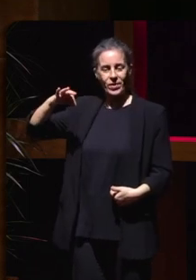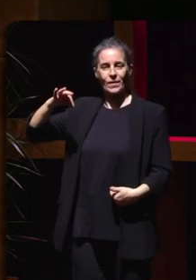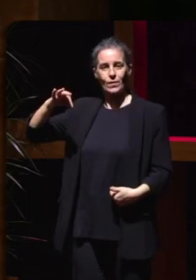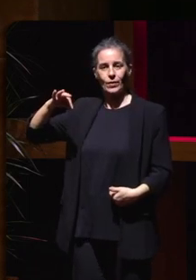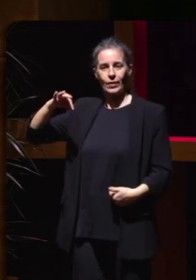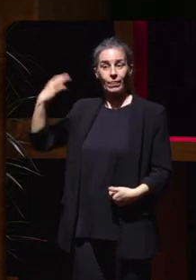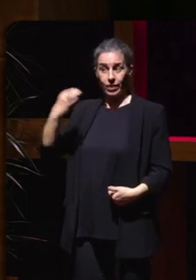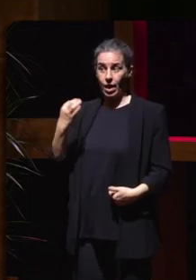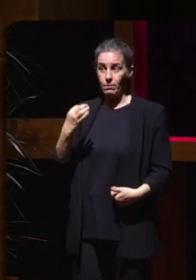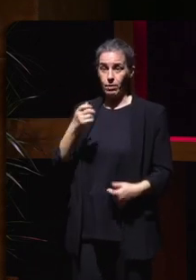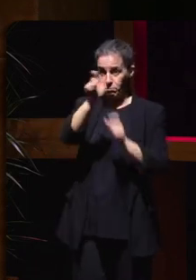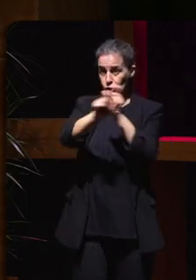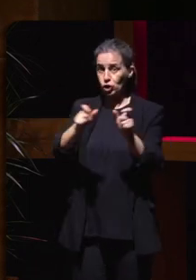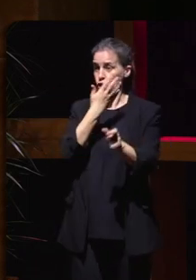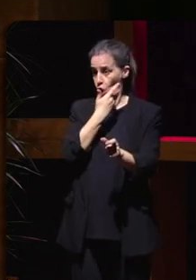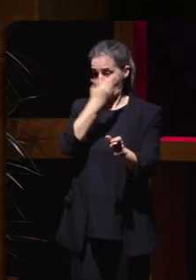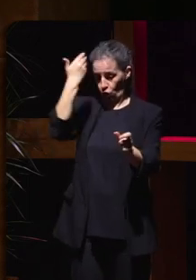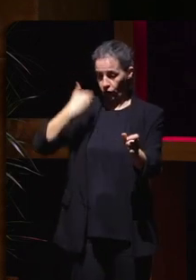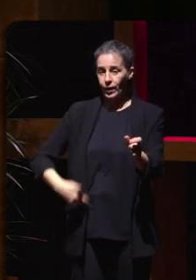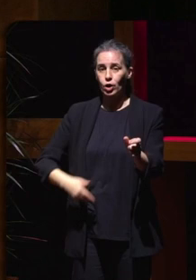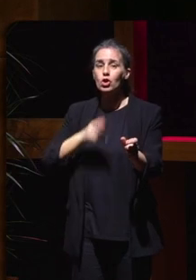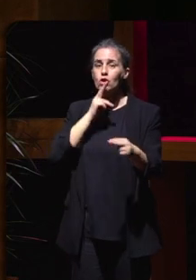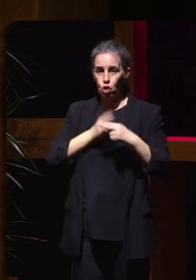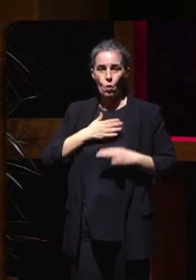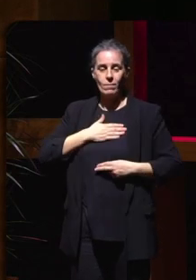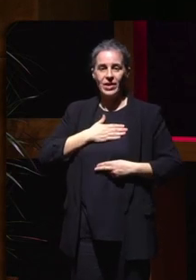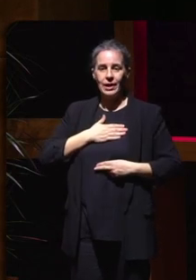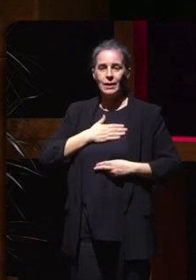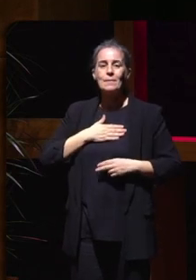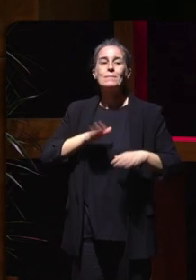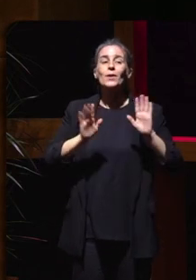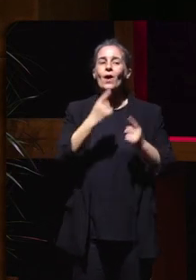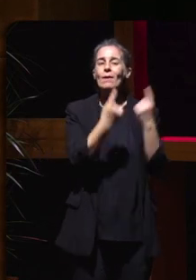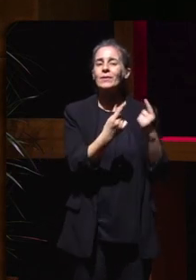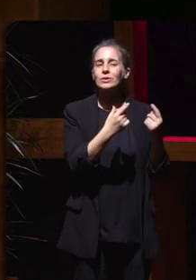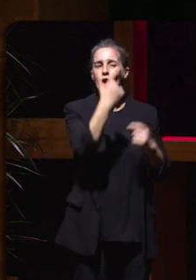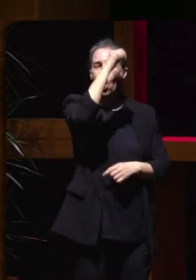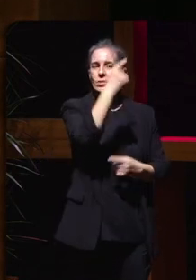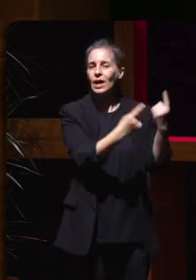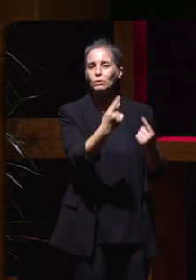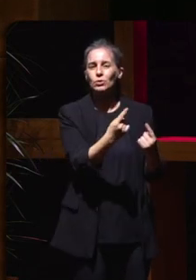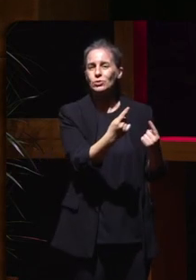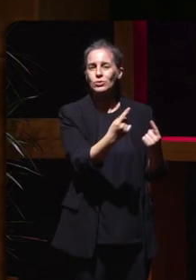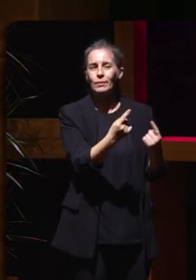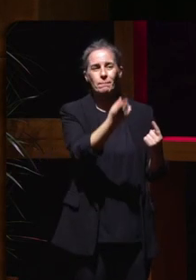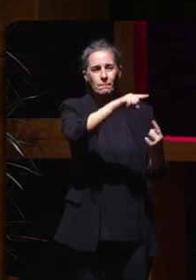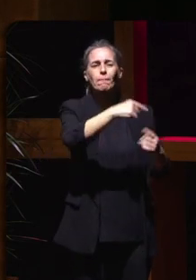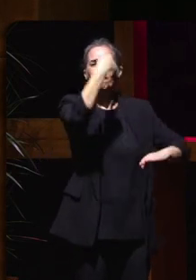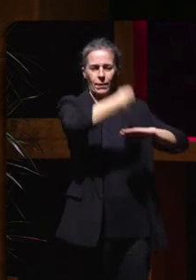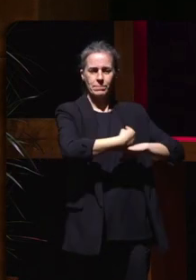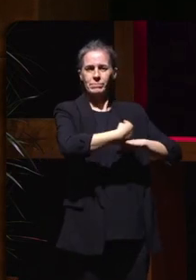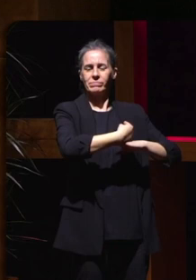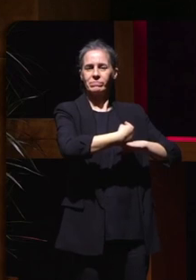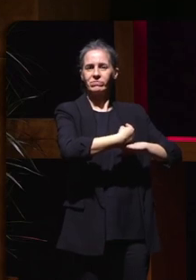lo que deberíamos fallecidas Pero no es así pues porque algún somme deciden que no son él esos que deciden cuando nos